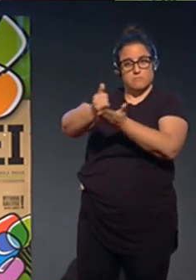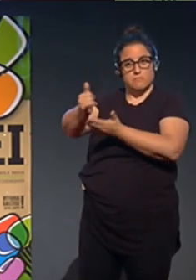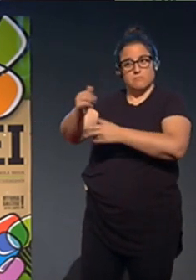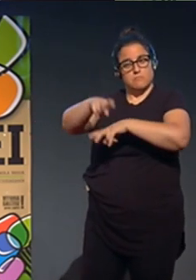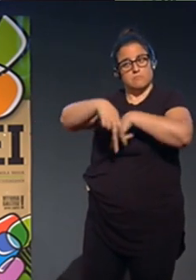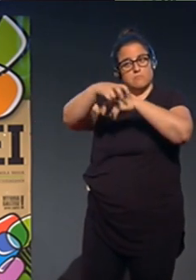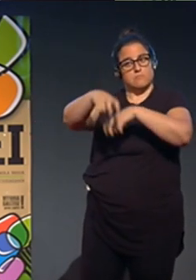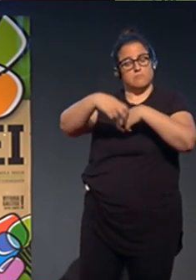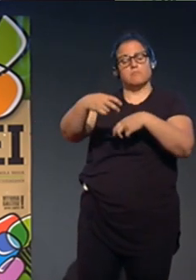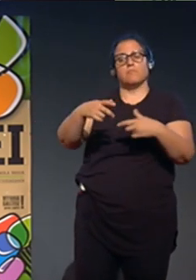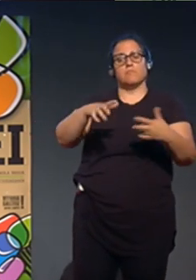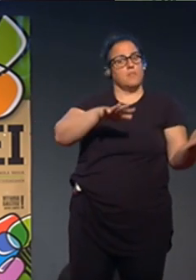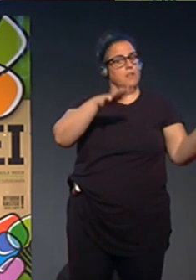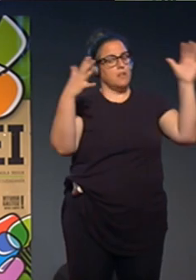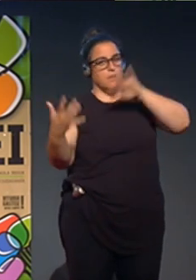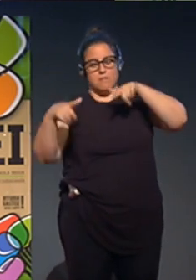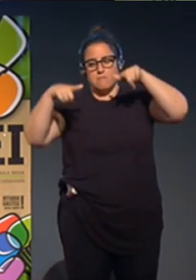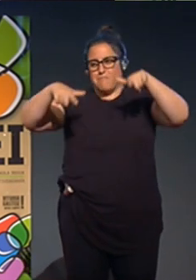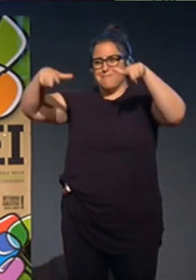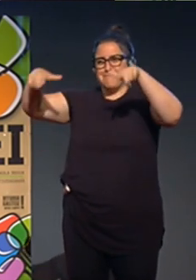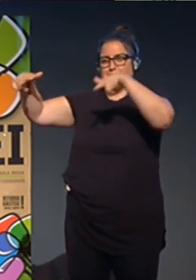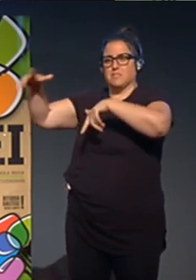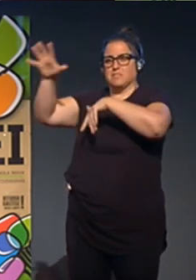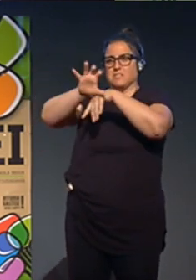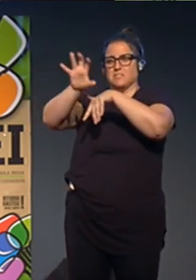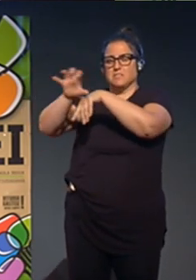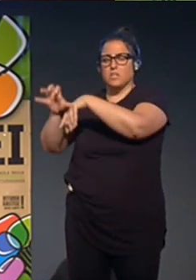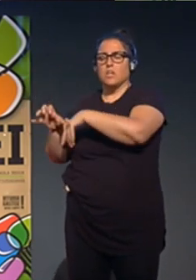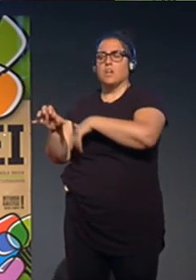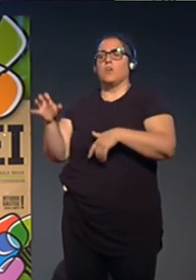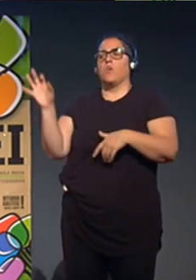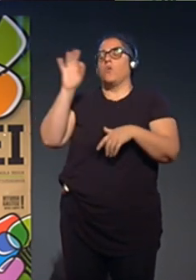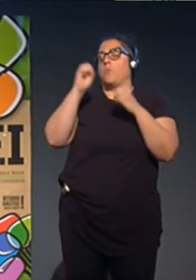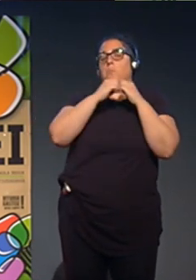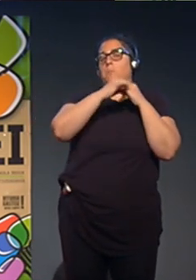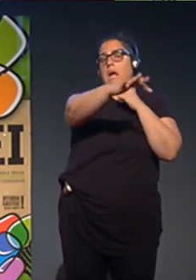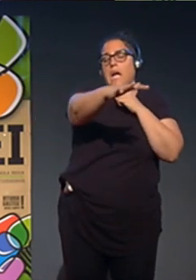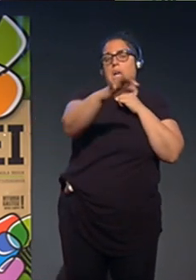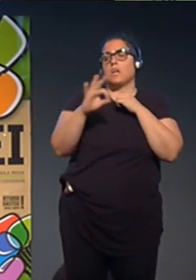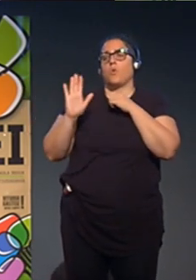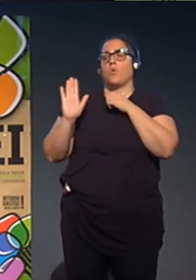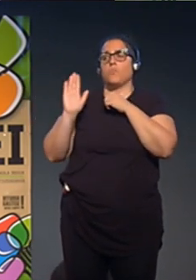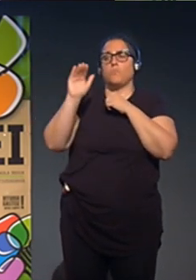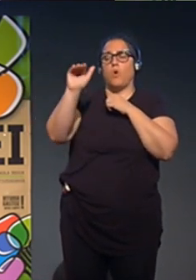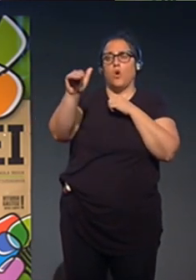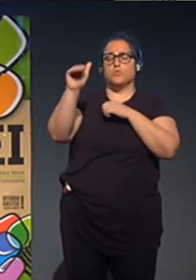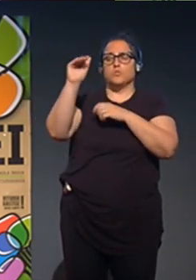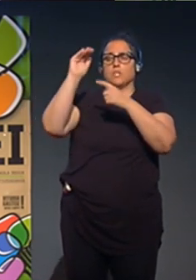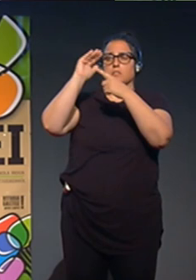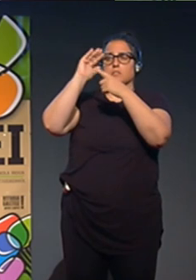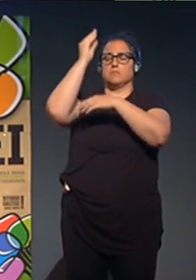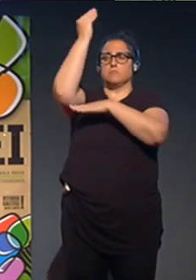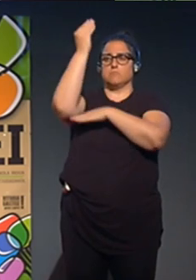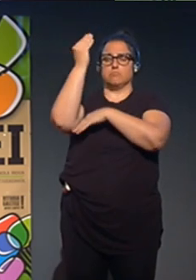de cultivos de energía a través de placas solares o en el caso del mar o en el caso de los montes de gas esto